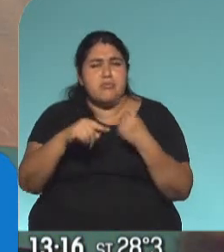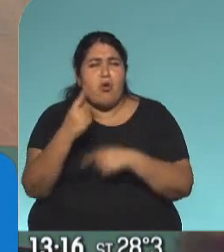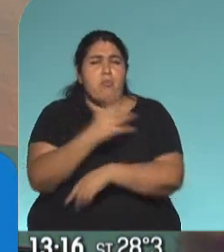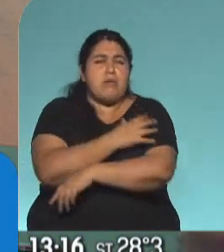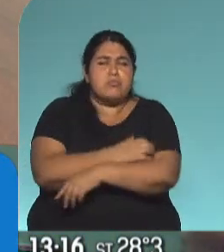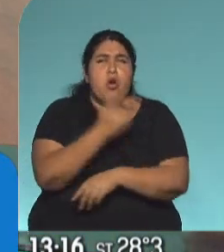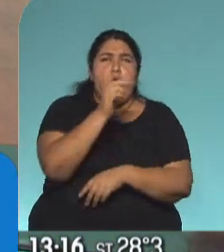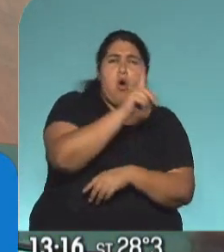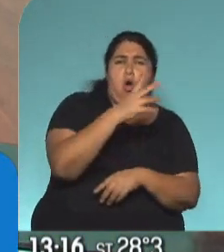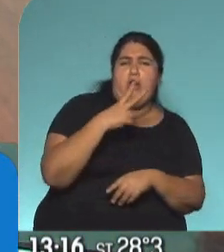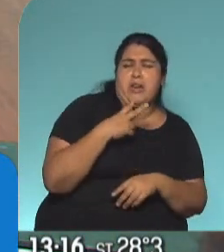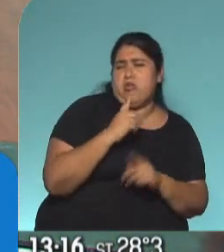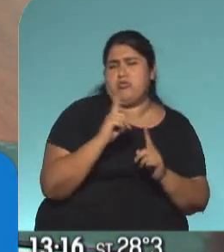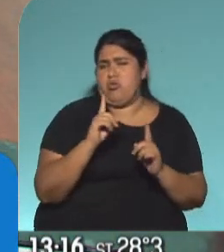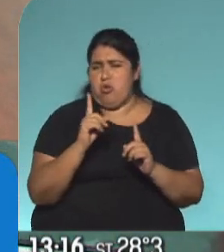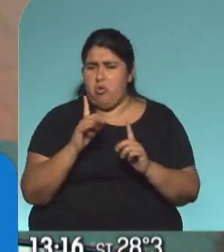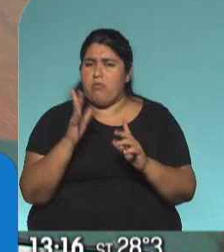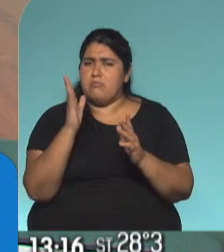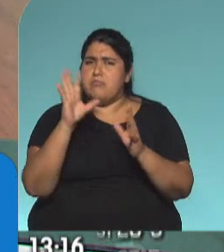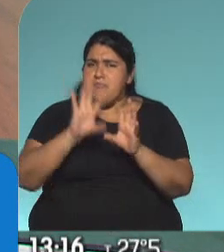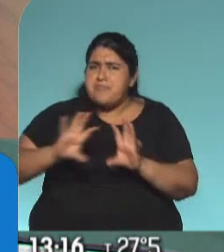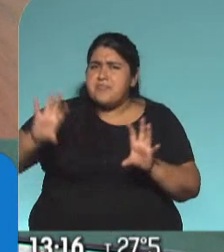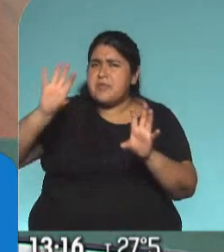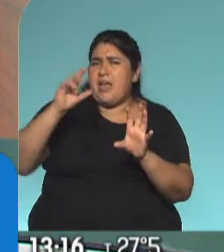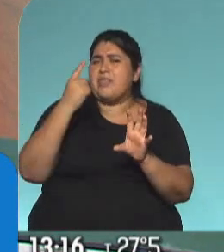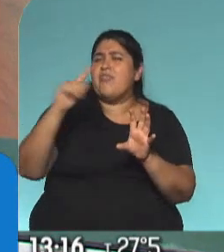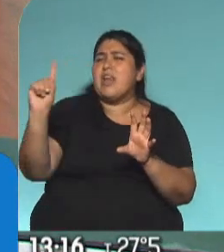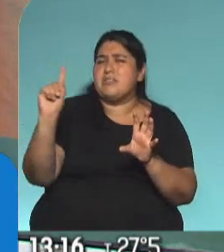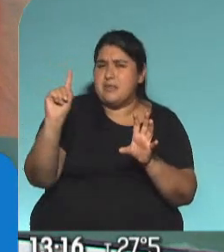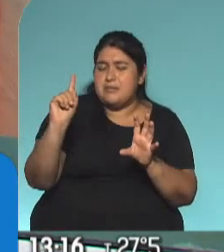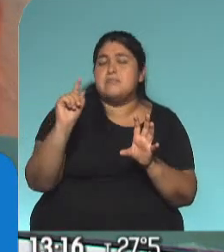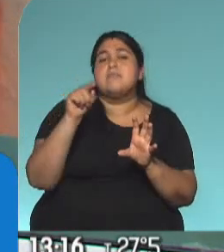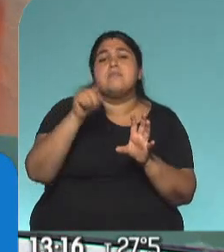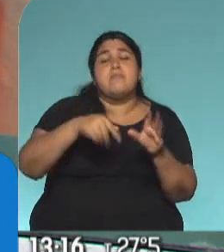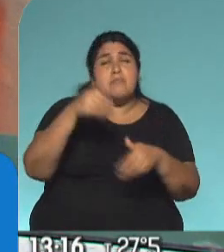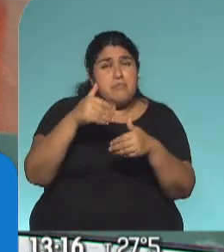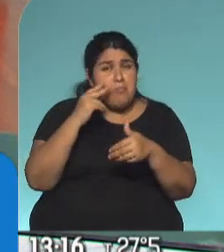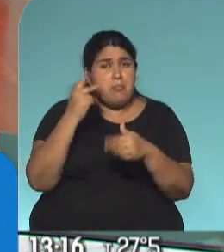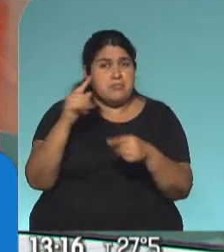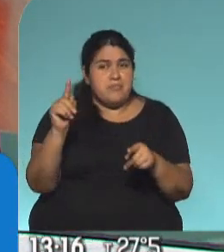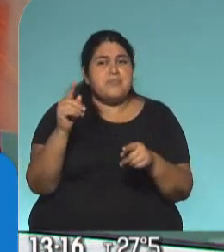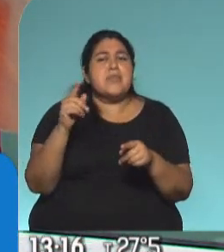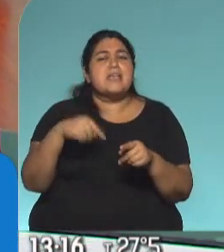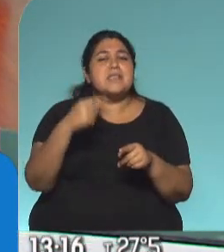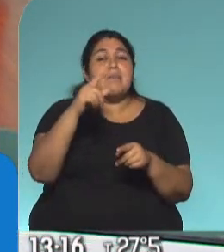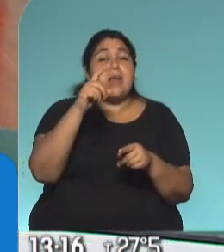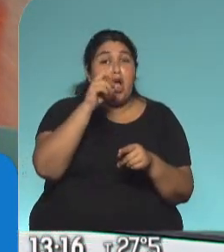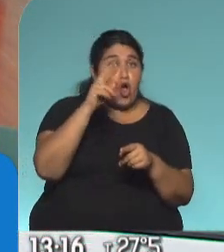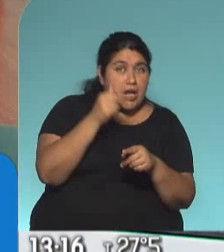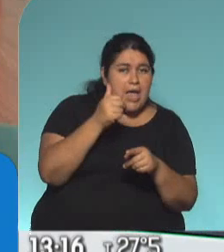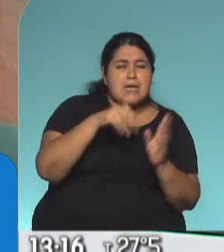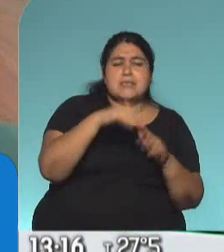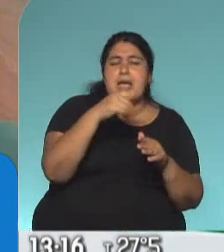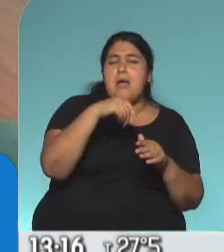pudientes, sino que es distinto este corte y se revirtió también en esta elección porque generalmente el correísmo ganaba en